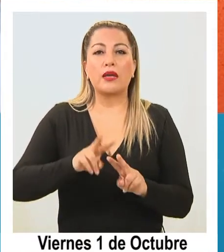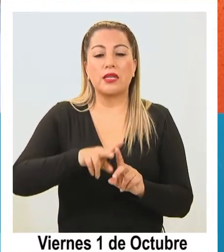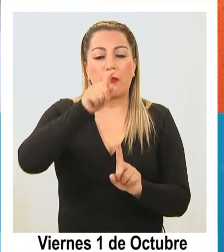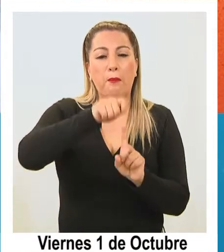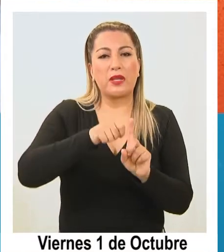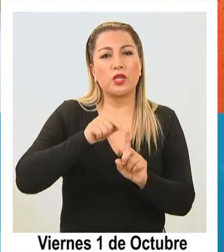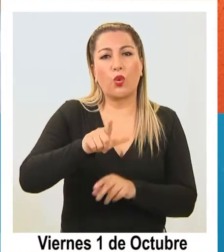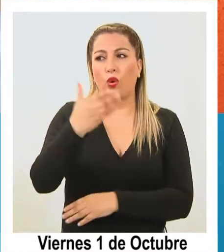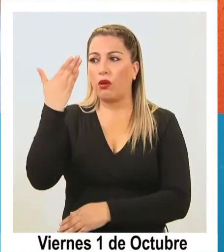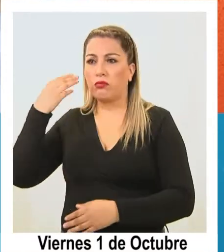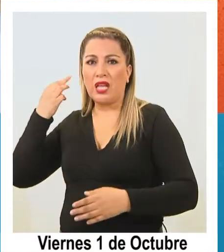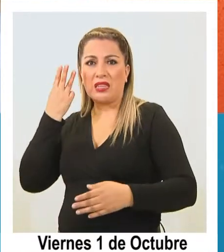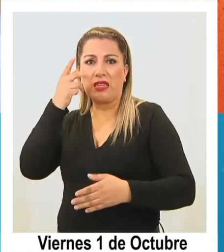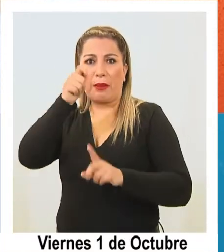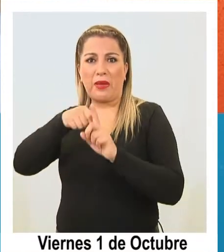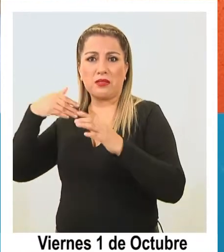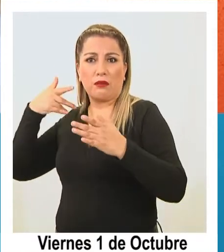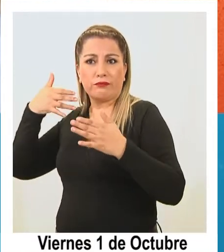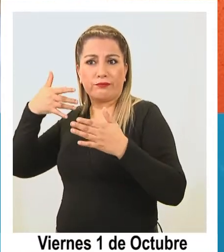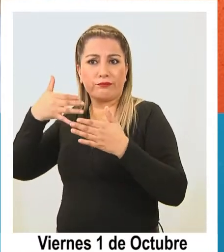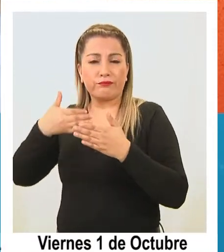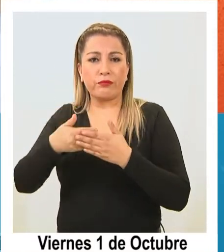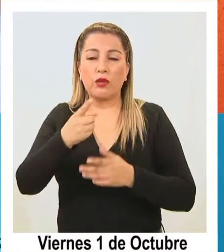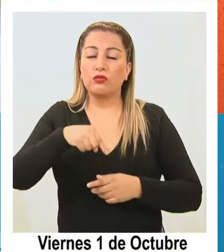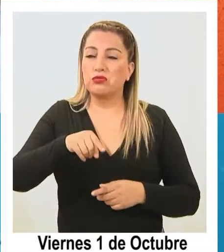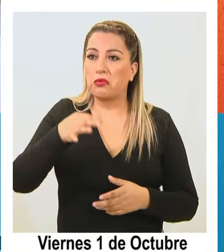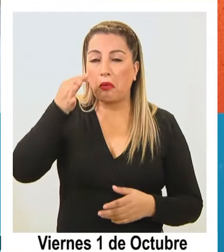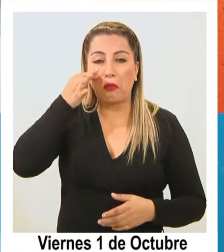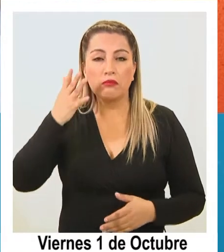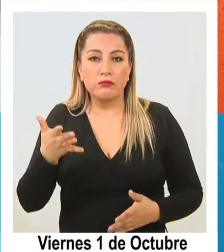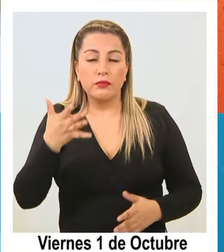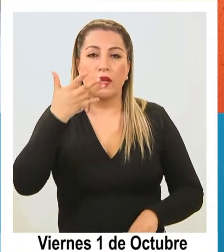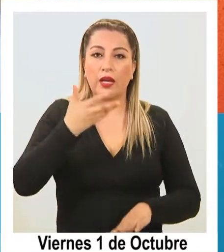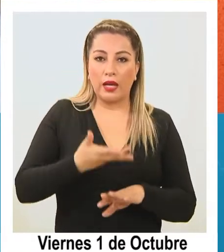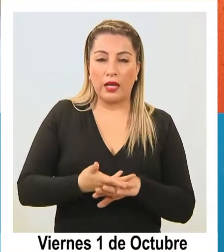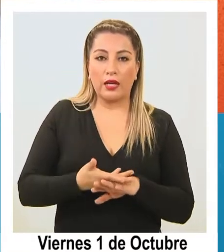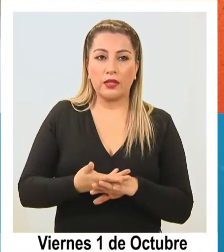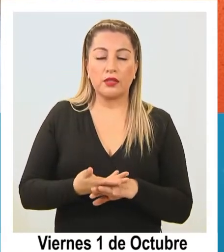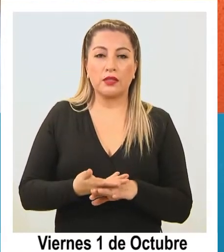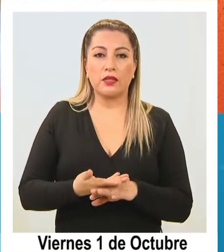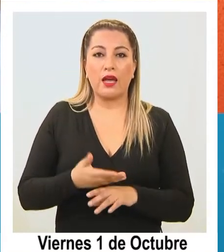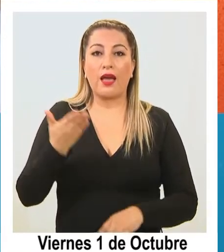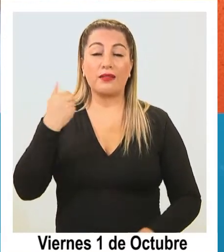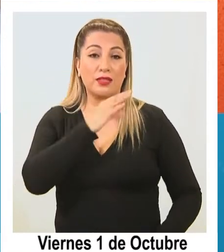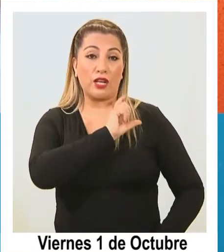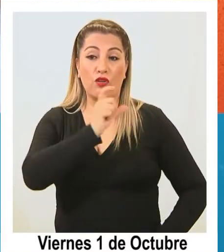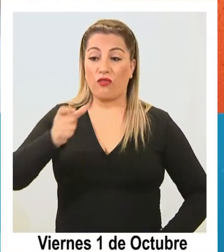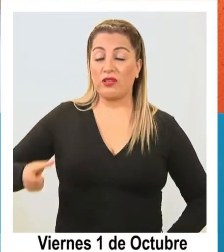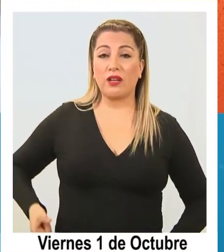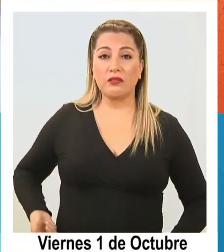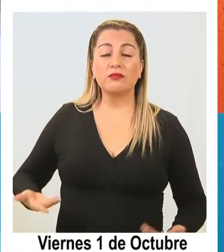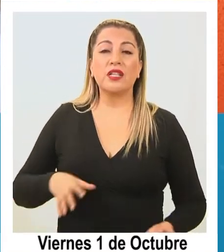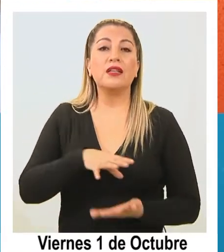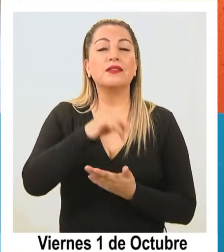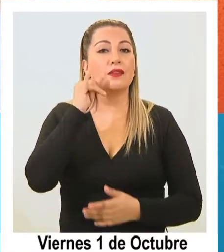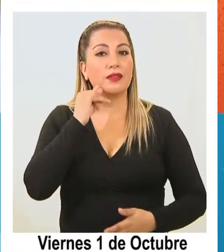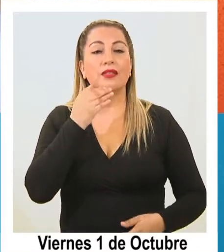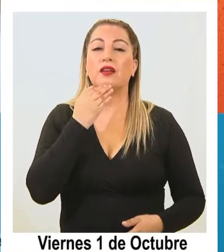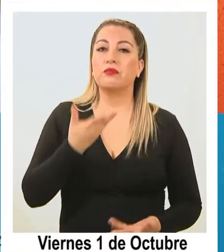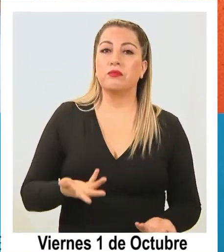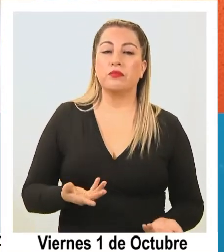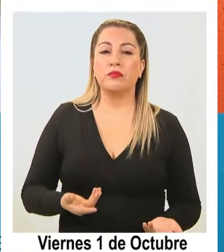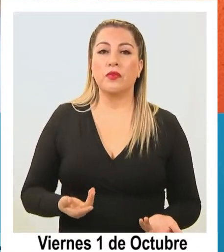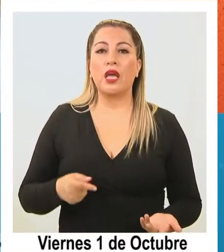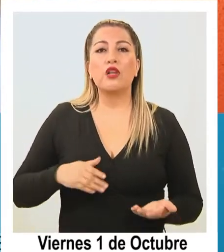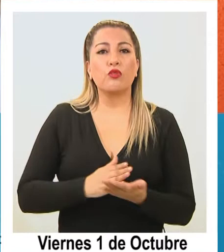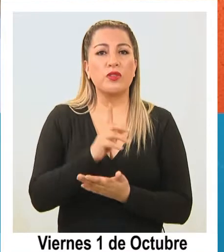julio? Pasaron 3 meses desde ese documento que nosotros pudimos ver, que tenía el entonces gobernador provincial, y también sabíamos que, por lo menos desde principios